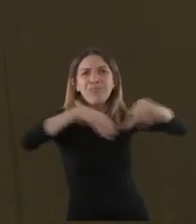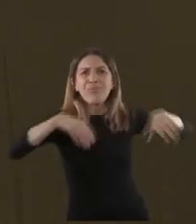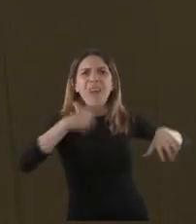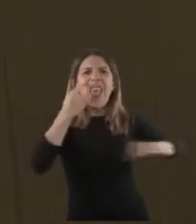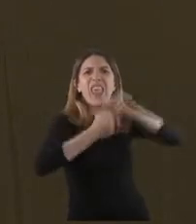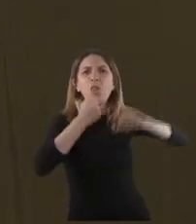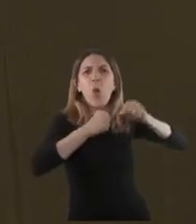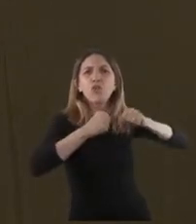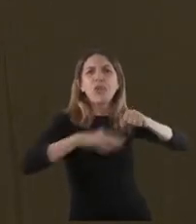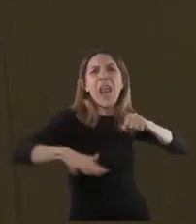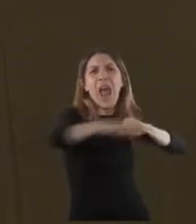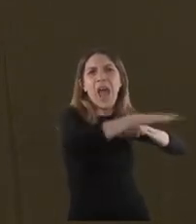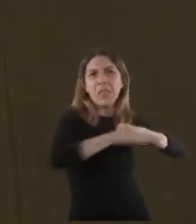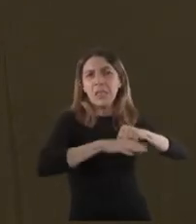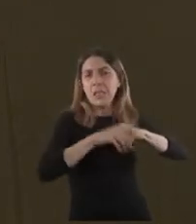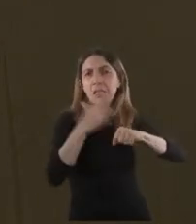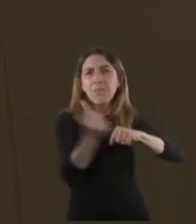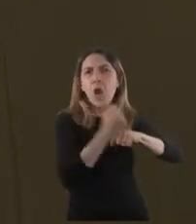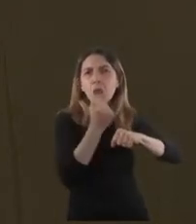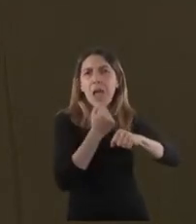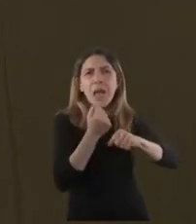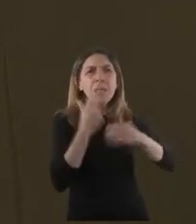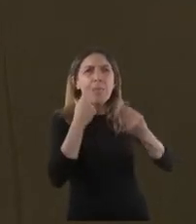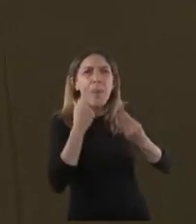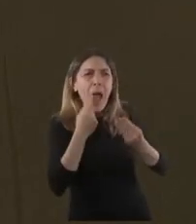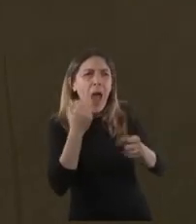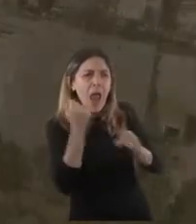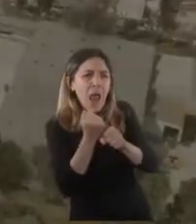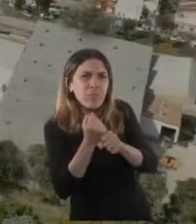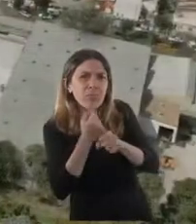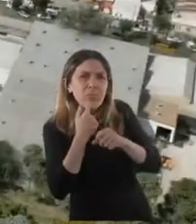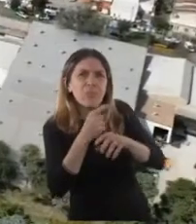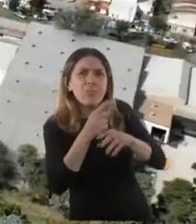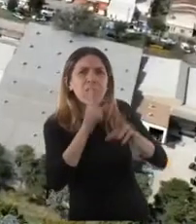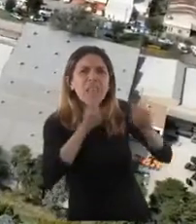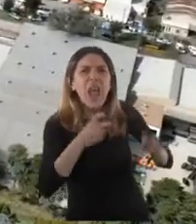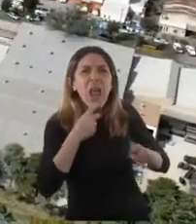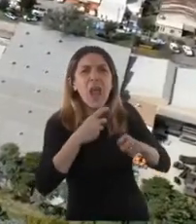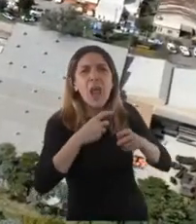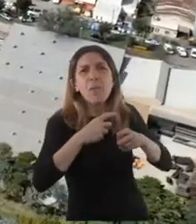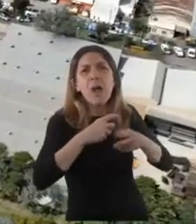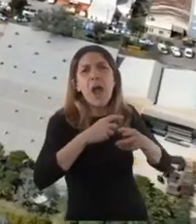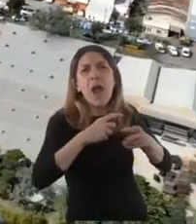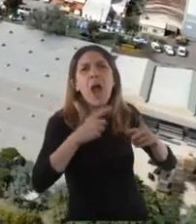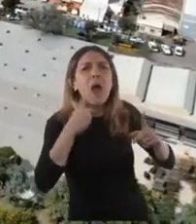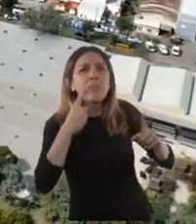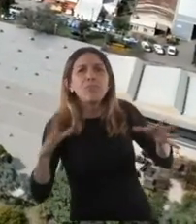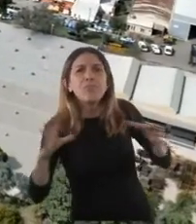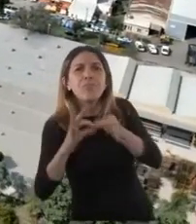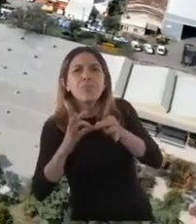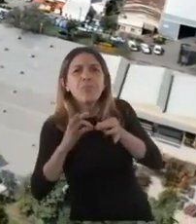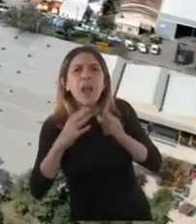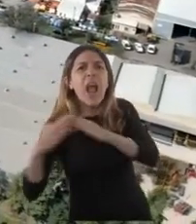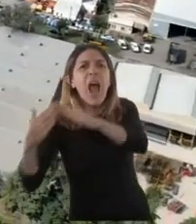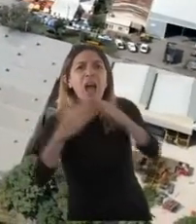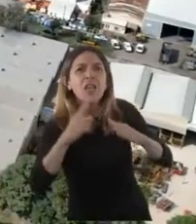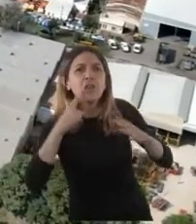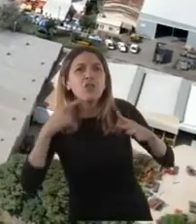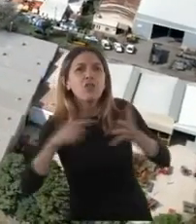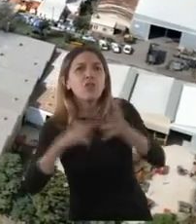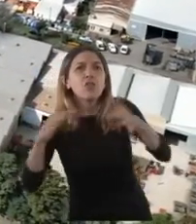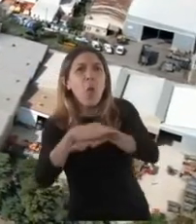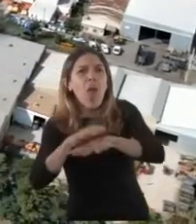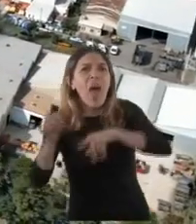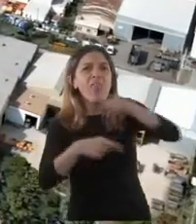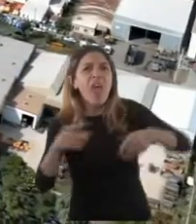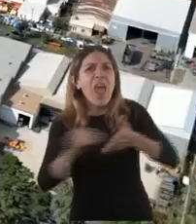fundamental para ordenar el uso del suelo, para poder hacerlo más armónico lo que es la vida en las ciudades y ordenar el funcionamiento